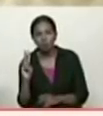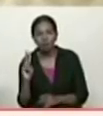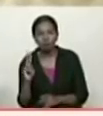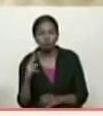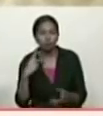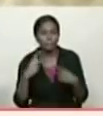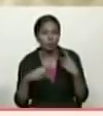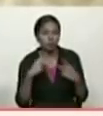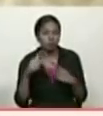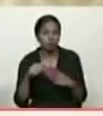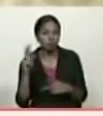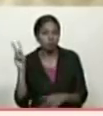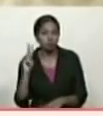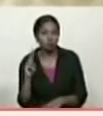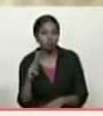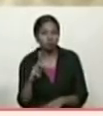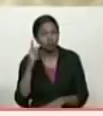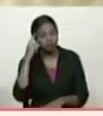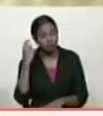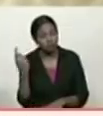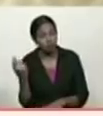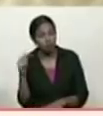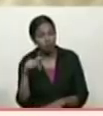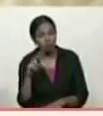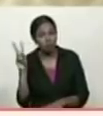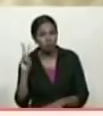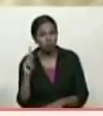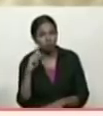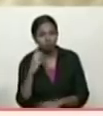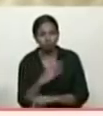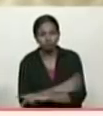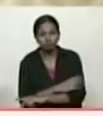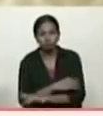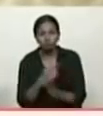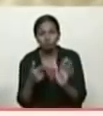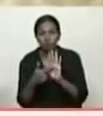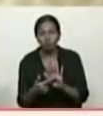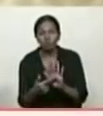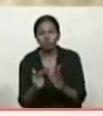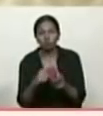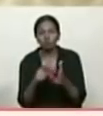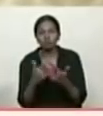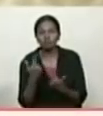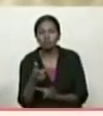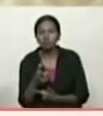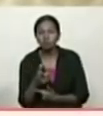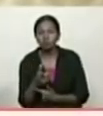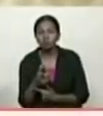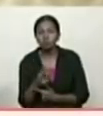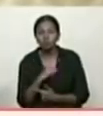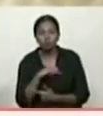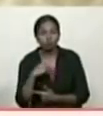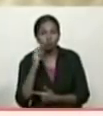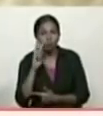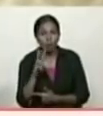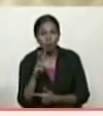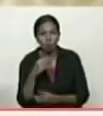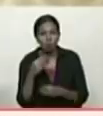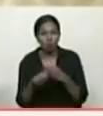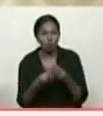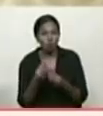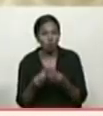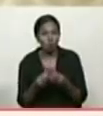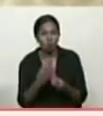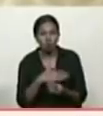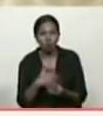Eso lo dice un analista venezolano que devela a la oposición venezolana. Por eso hay que reconocer que ellos harán todos los